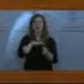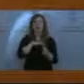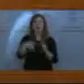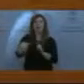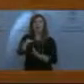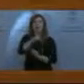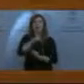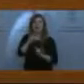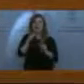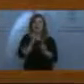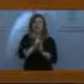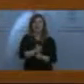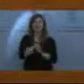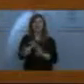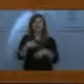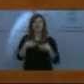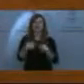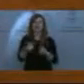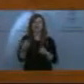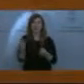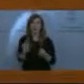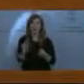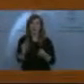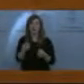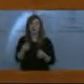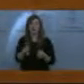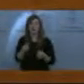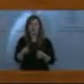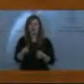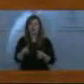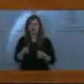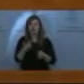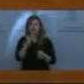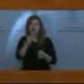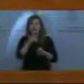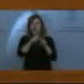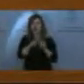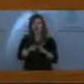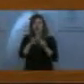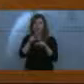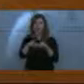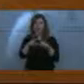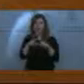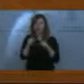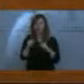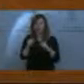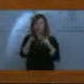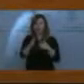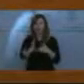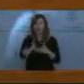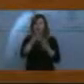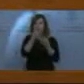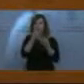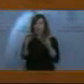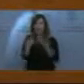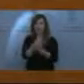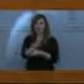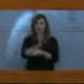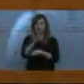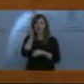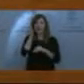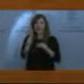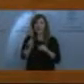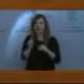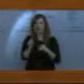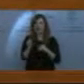del transporte y de la salud. Aquí ya, si analizamos lo del Principado, usted tiene toda la información, consejero, evidentemente el blanco